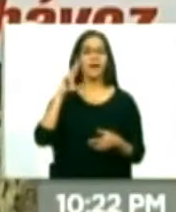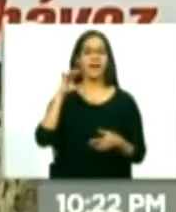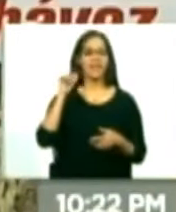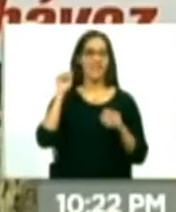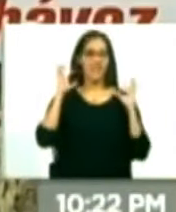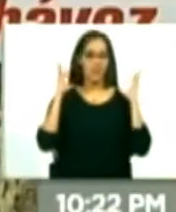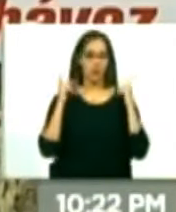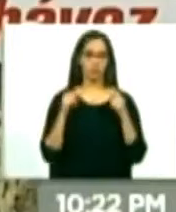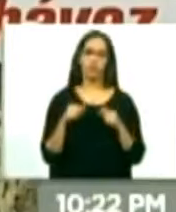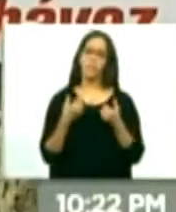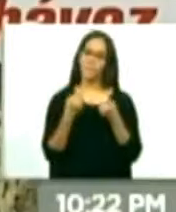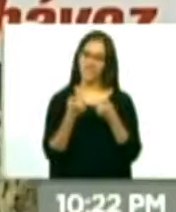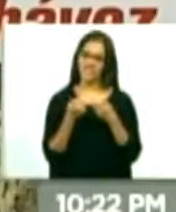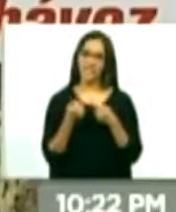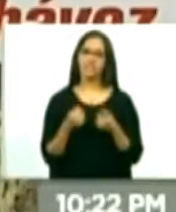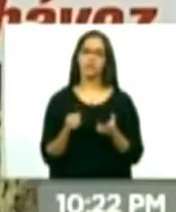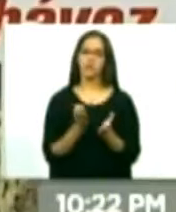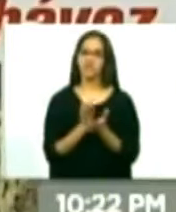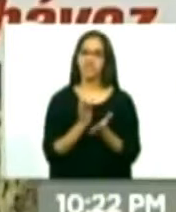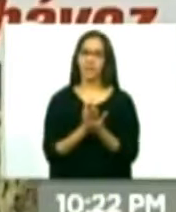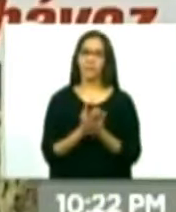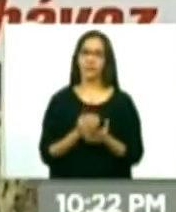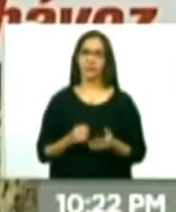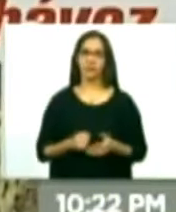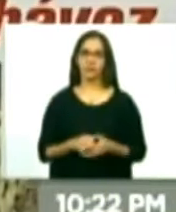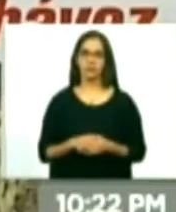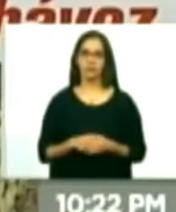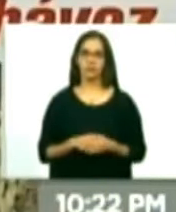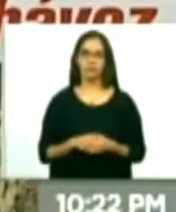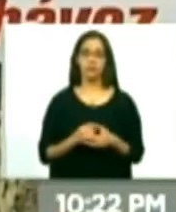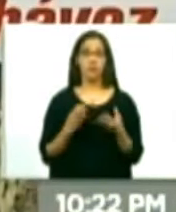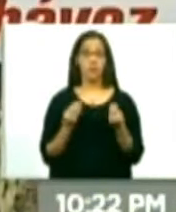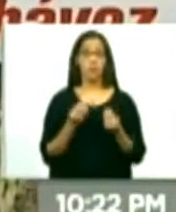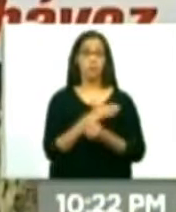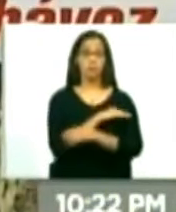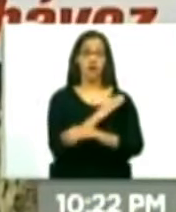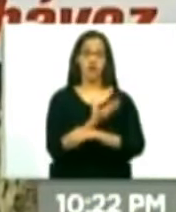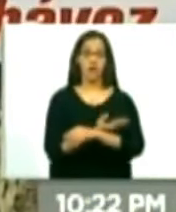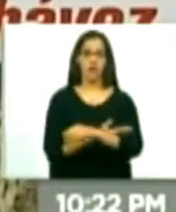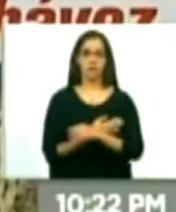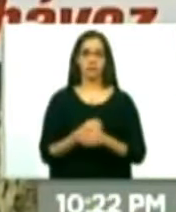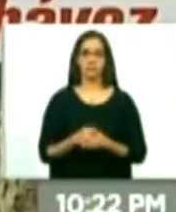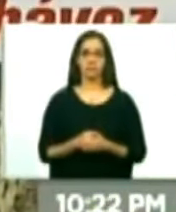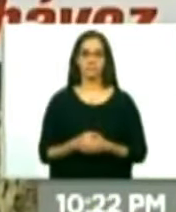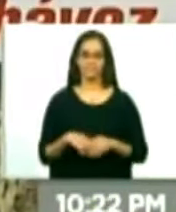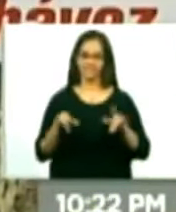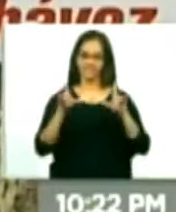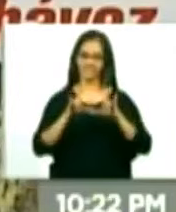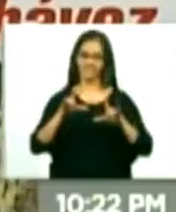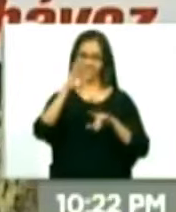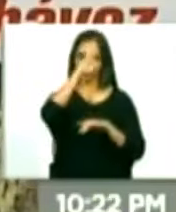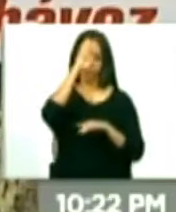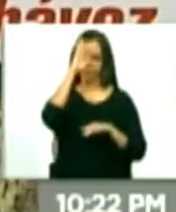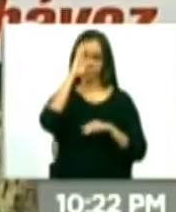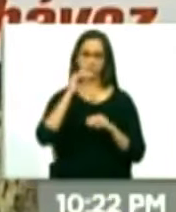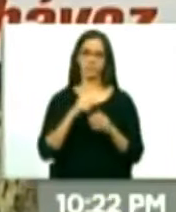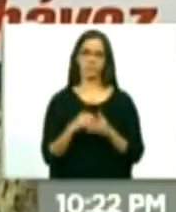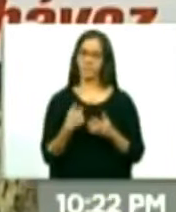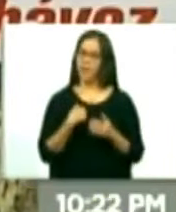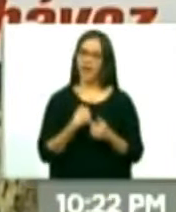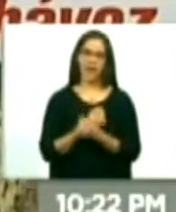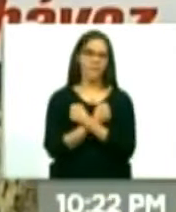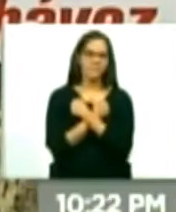León son siempre de mucha fuerza. Querido Diosdado, mi inmenso